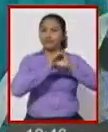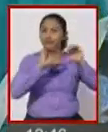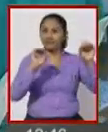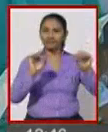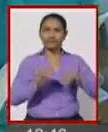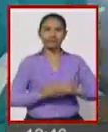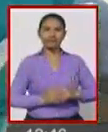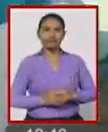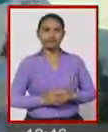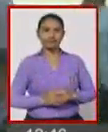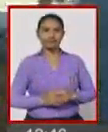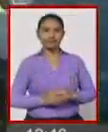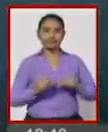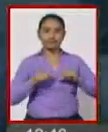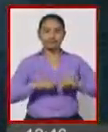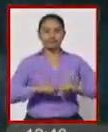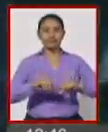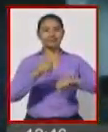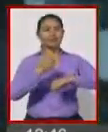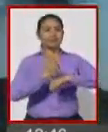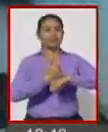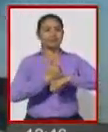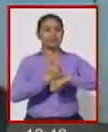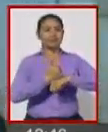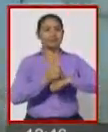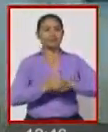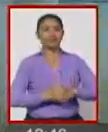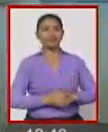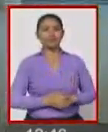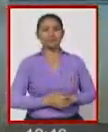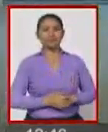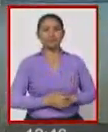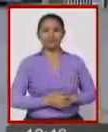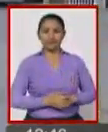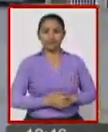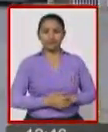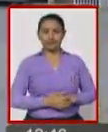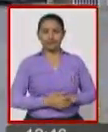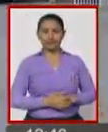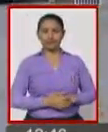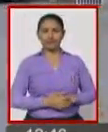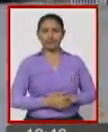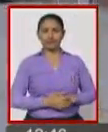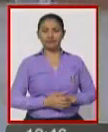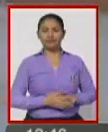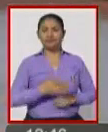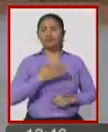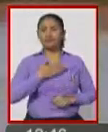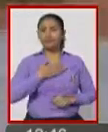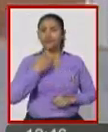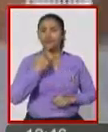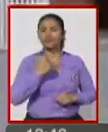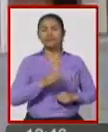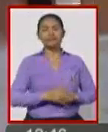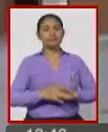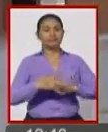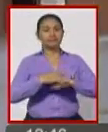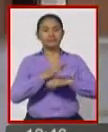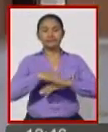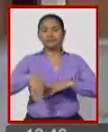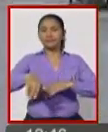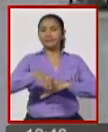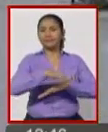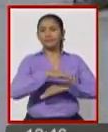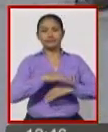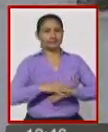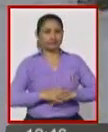puro mentira. Voy a continuar aquí. Voy a meter máquina. Yo ya no contaba para meter adentro. Esto es mío. Quiero arreglar si ellos